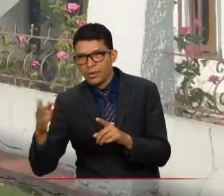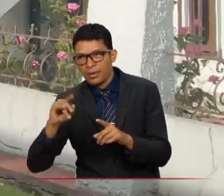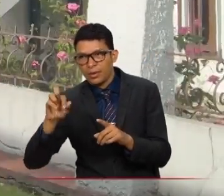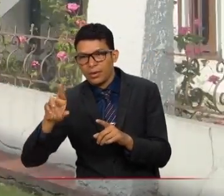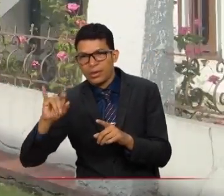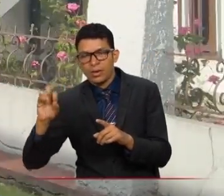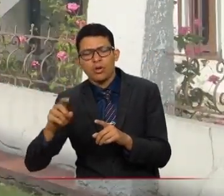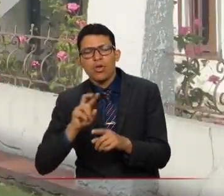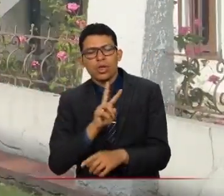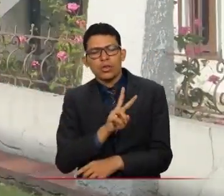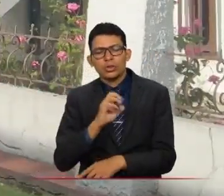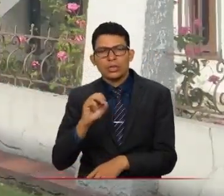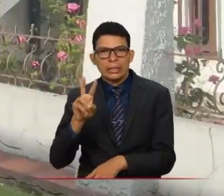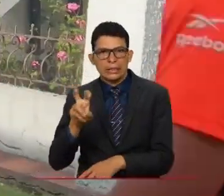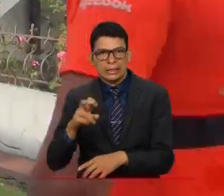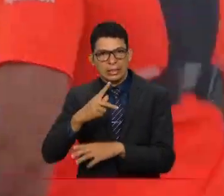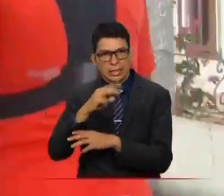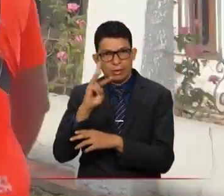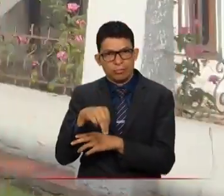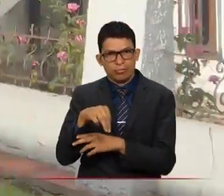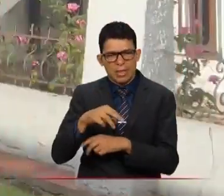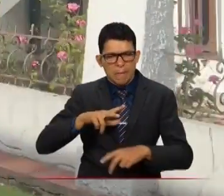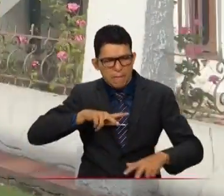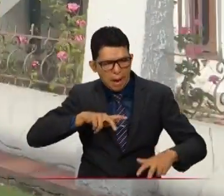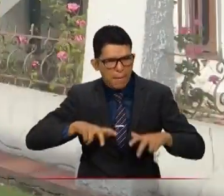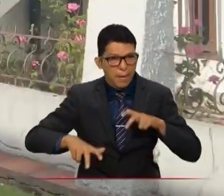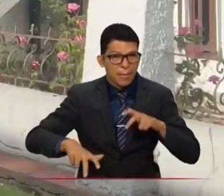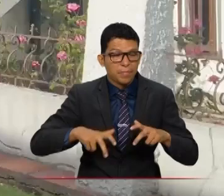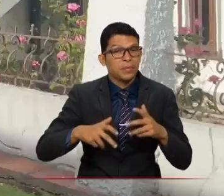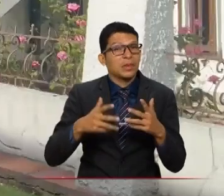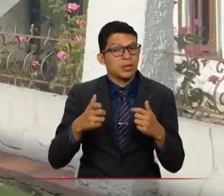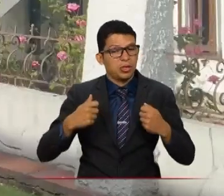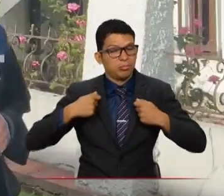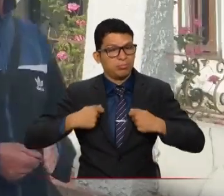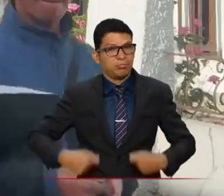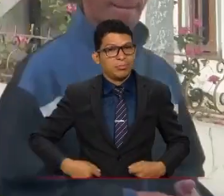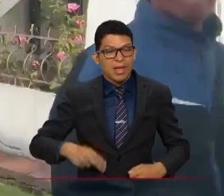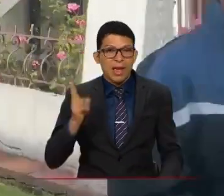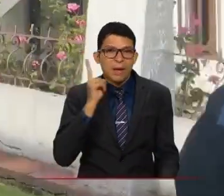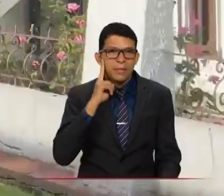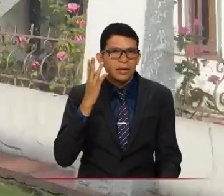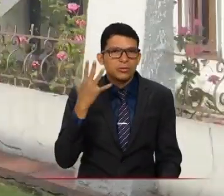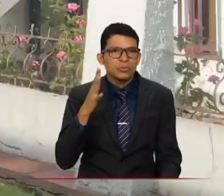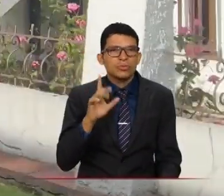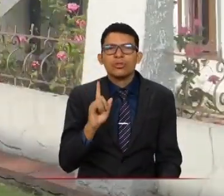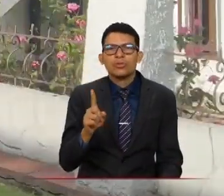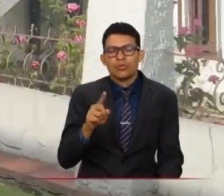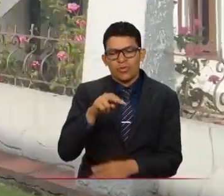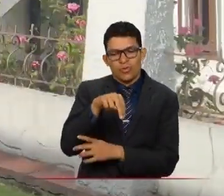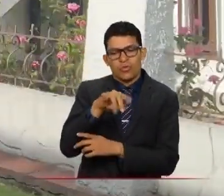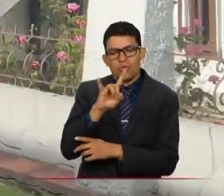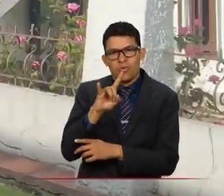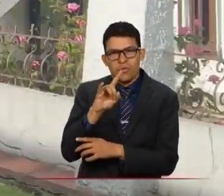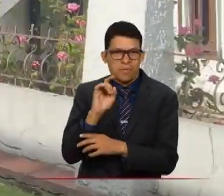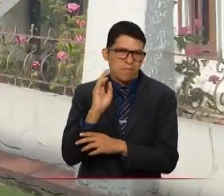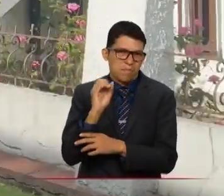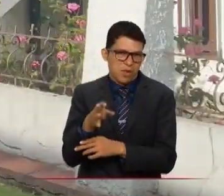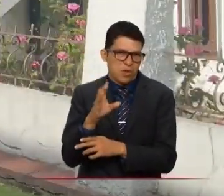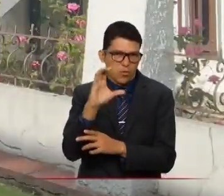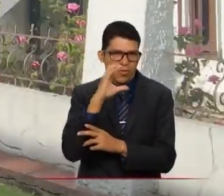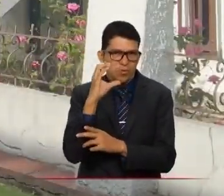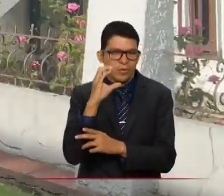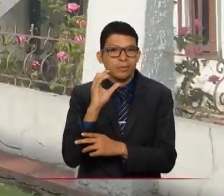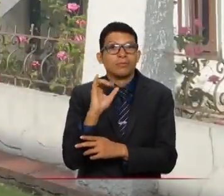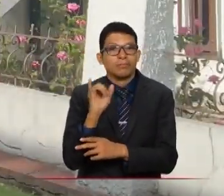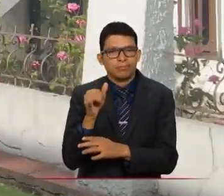207 kilómetros, etapa donde busca defenderse la casaca amarilla por parte del NU Colombia. Todos los detalles nos lo entrega